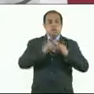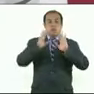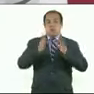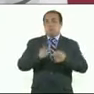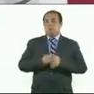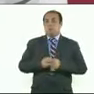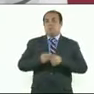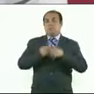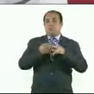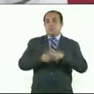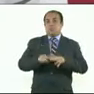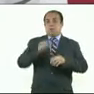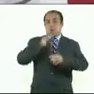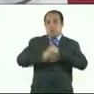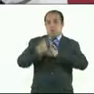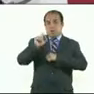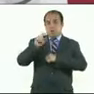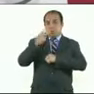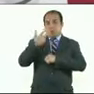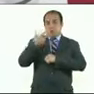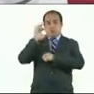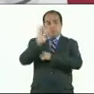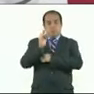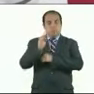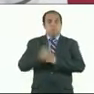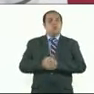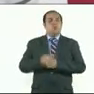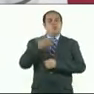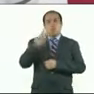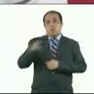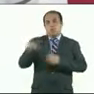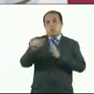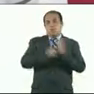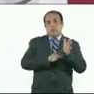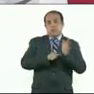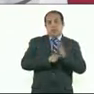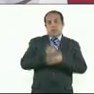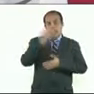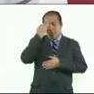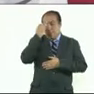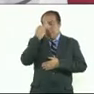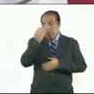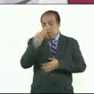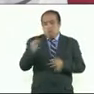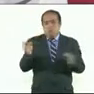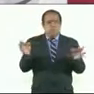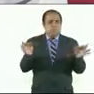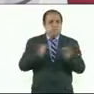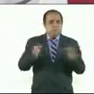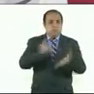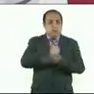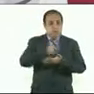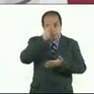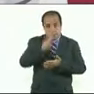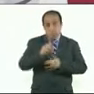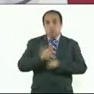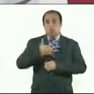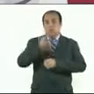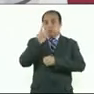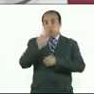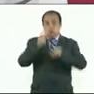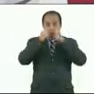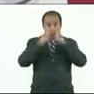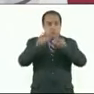termina el 28 de febrero, son prácticamente por los 4 meses que es la temporada más fría de la Ciudad de México y tenemos